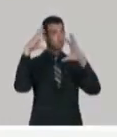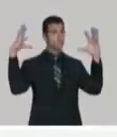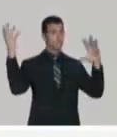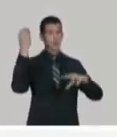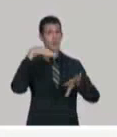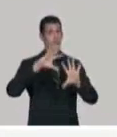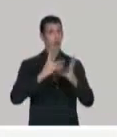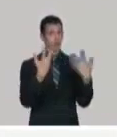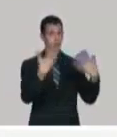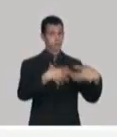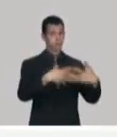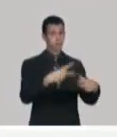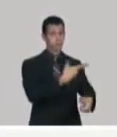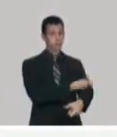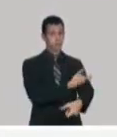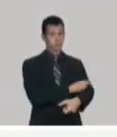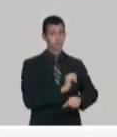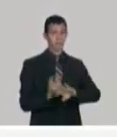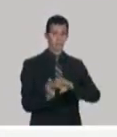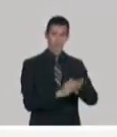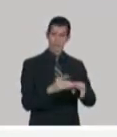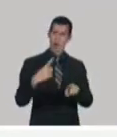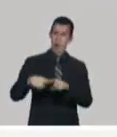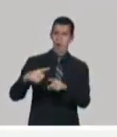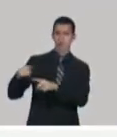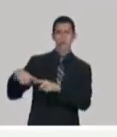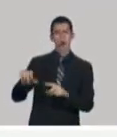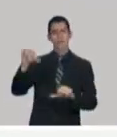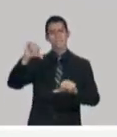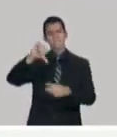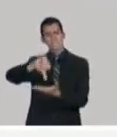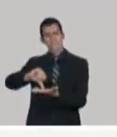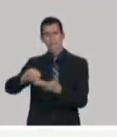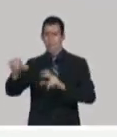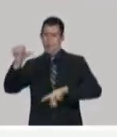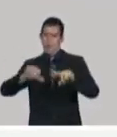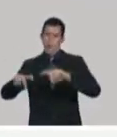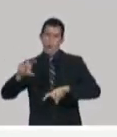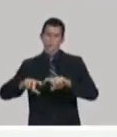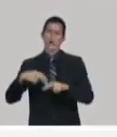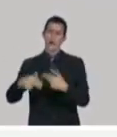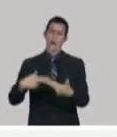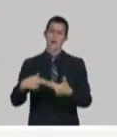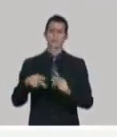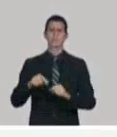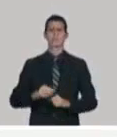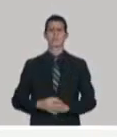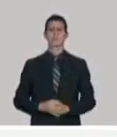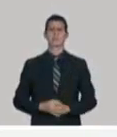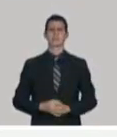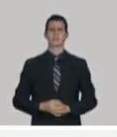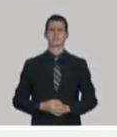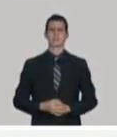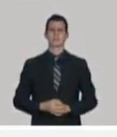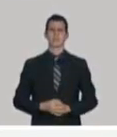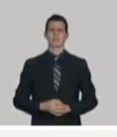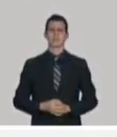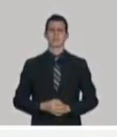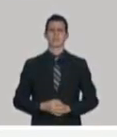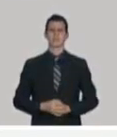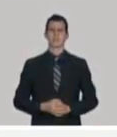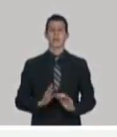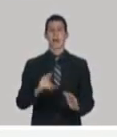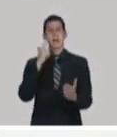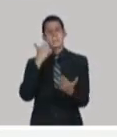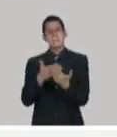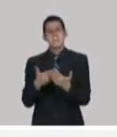personas que podemos vacunar la siguiente por favor desde el punto de vista de la estrategia bueno se hicieron ensayos clínicos igual